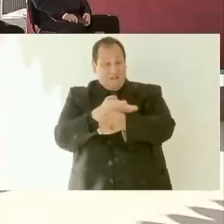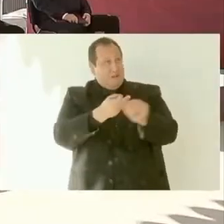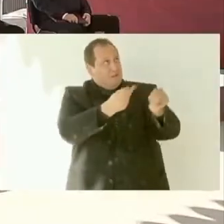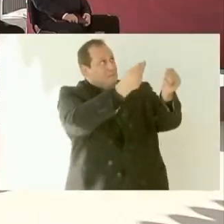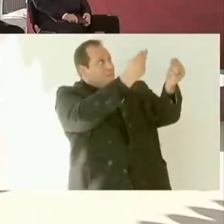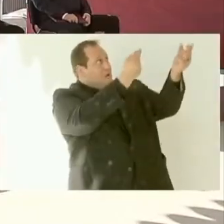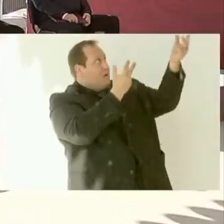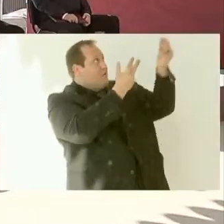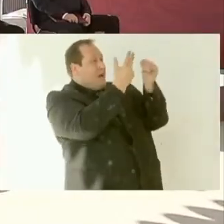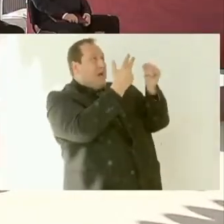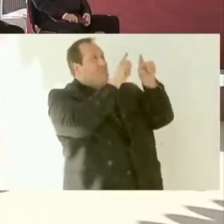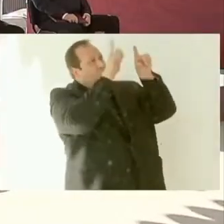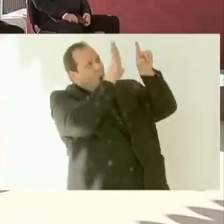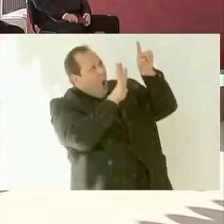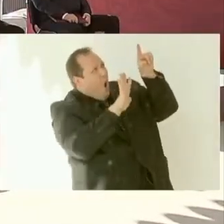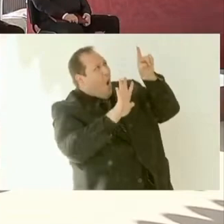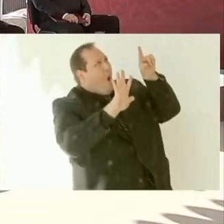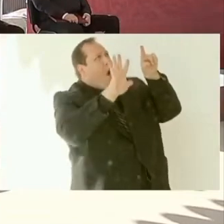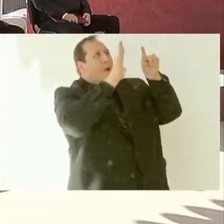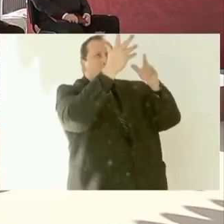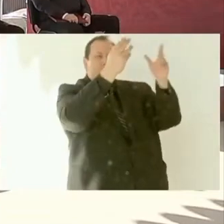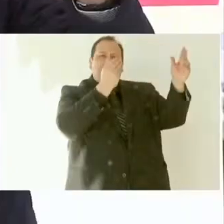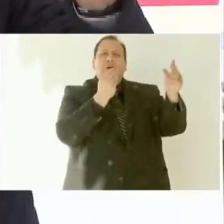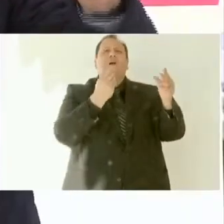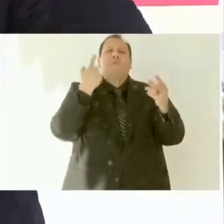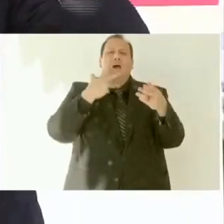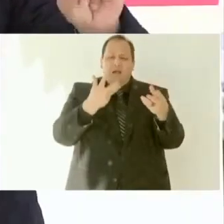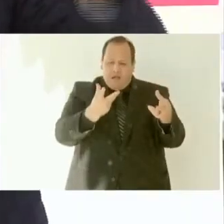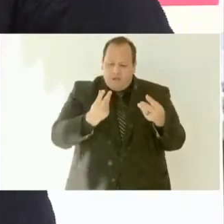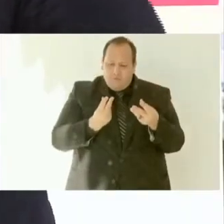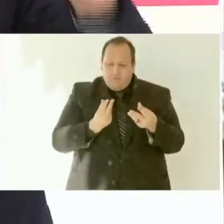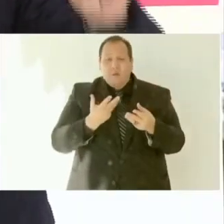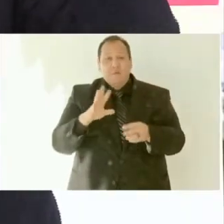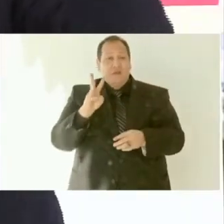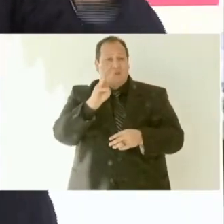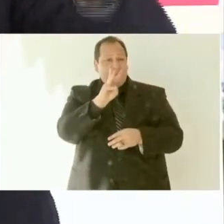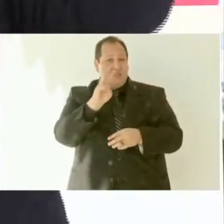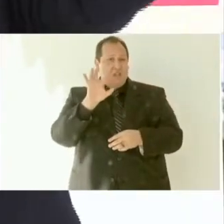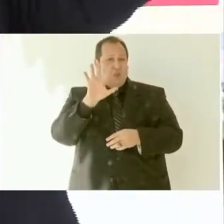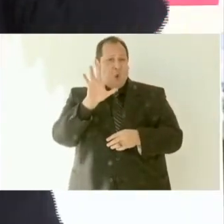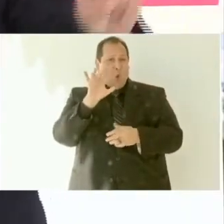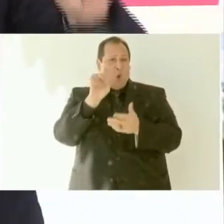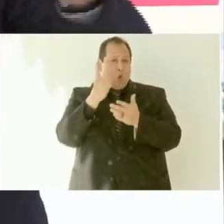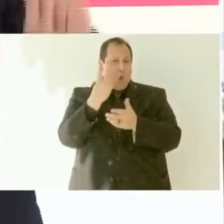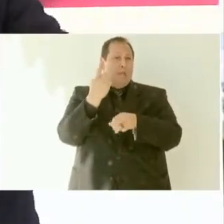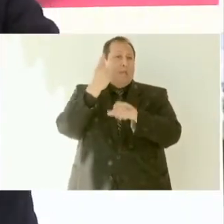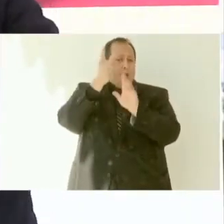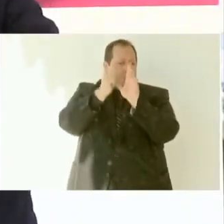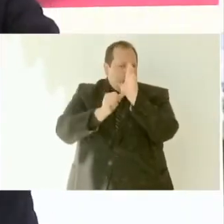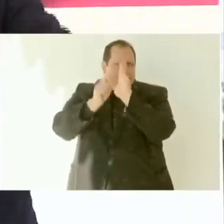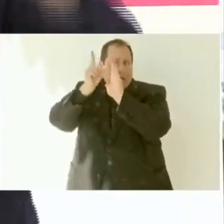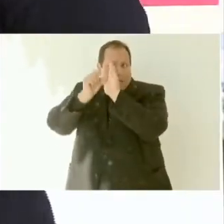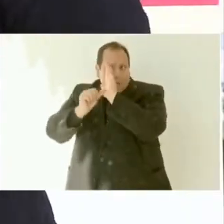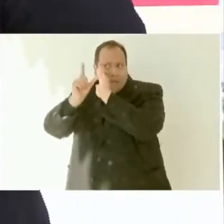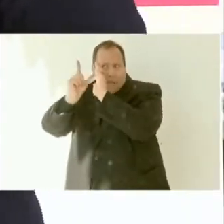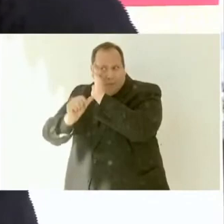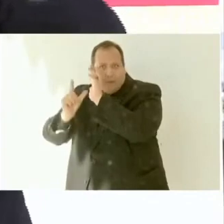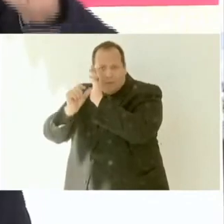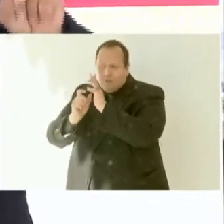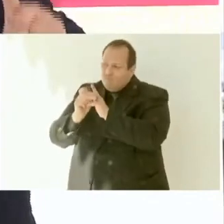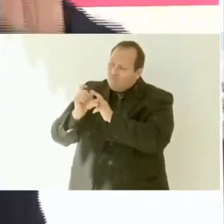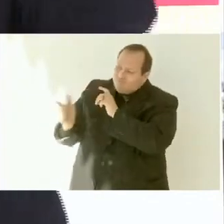en todo el país a razón de $350 mensuales. Por